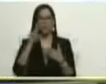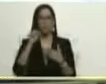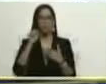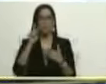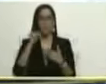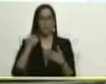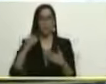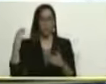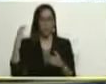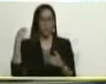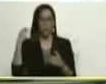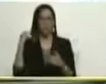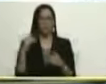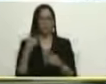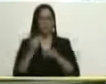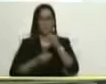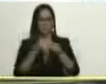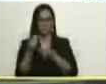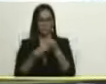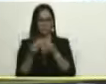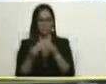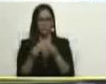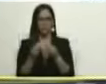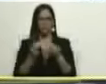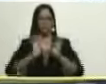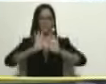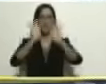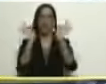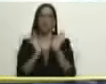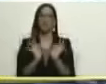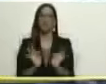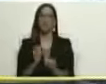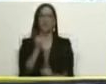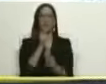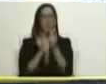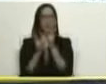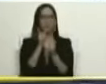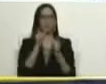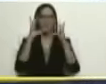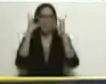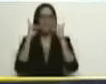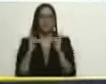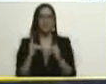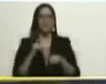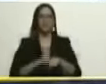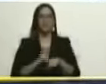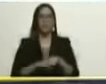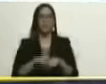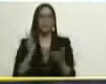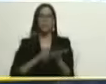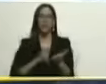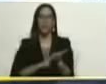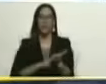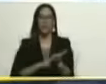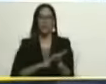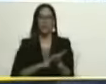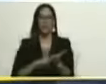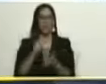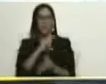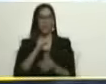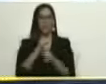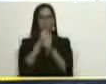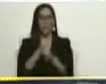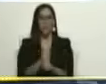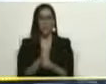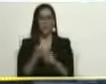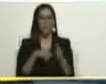conformar una metodología de consulta y decisión en tiempo real que no espere el desarrollo